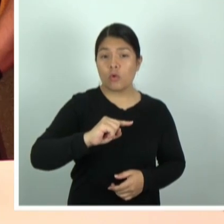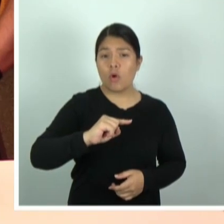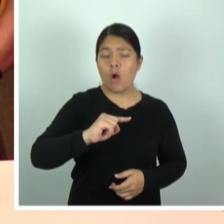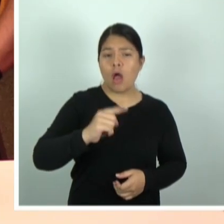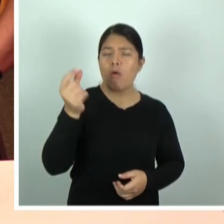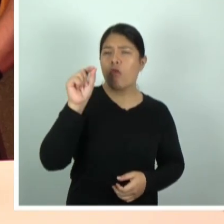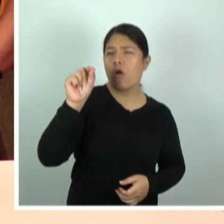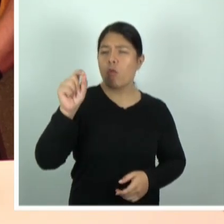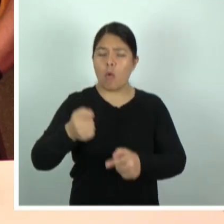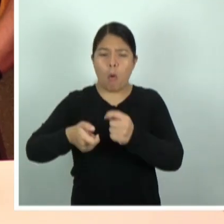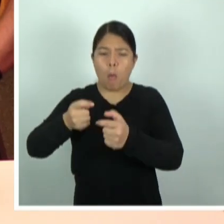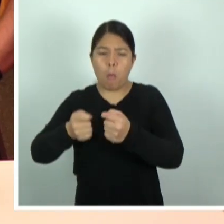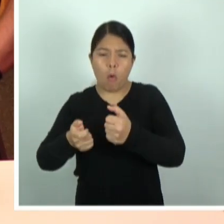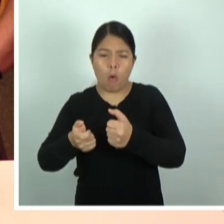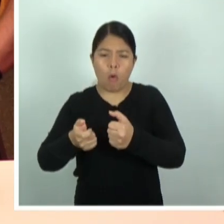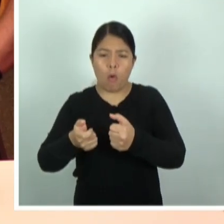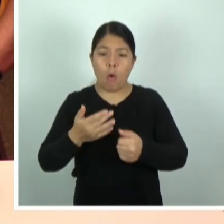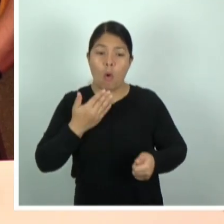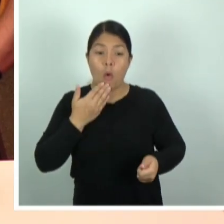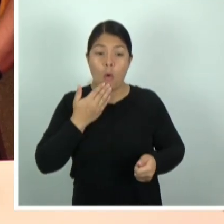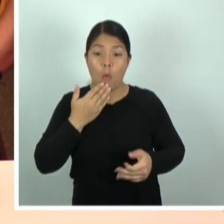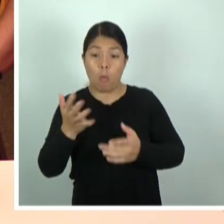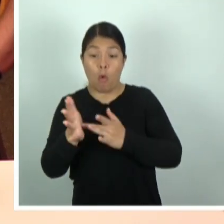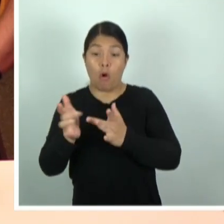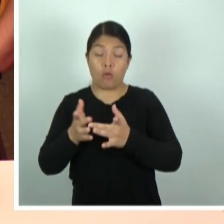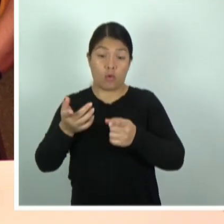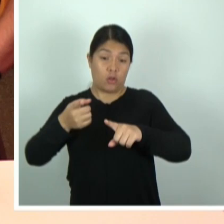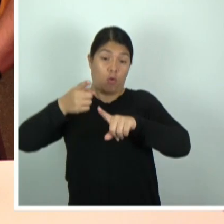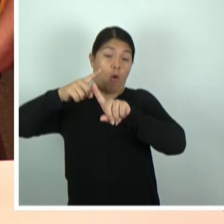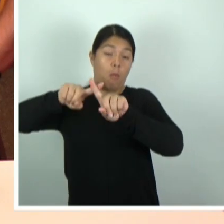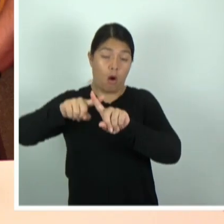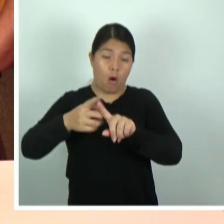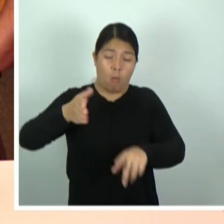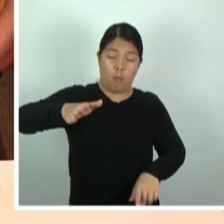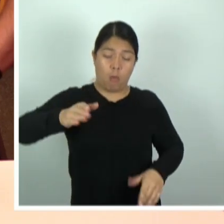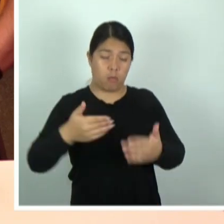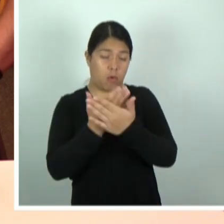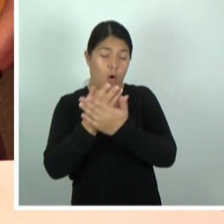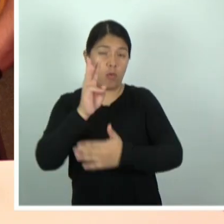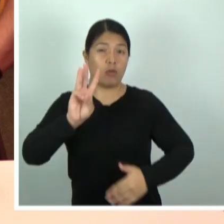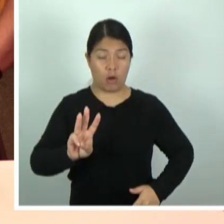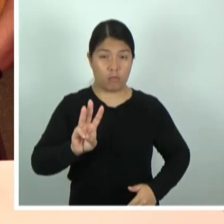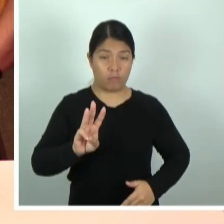segundos lo que Jesucristo pasó tres días. El apóstol Pablo dice,